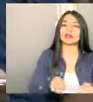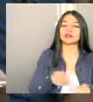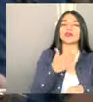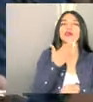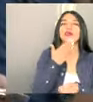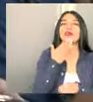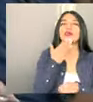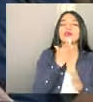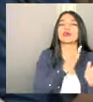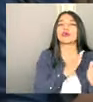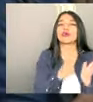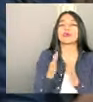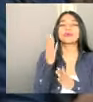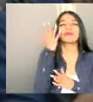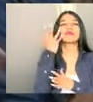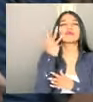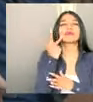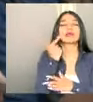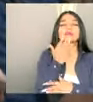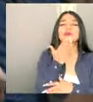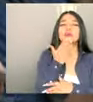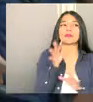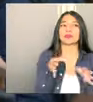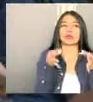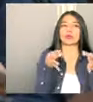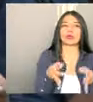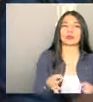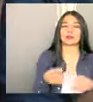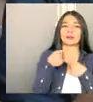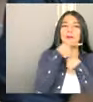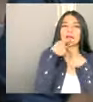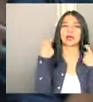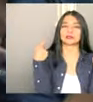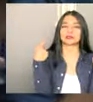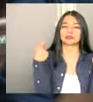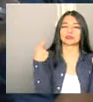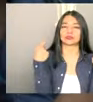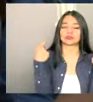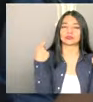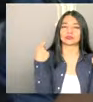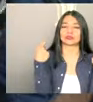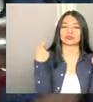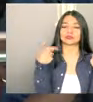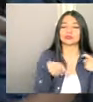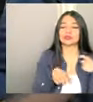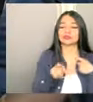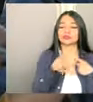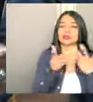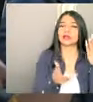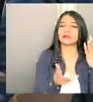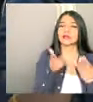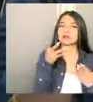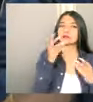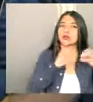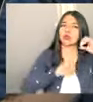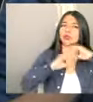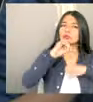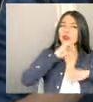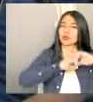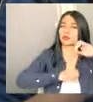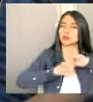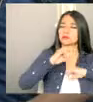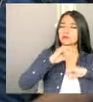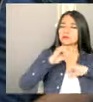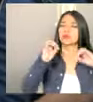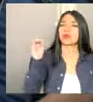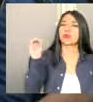mismo están estas fechas? ¿No se cumpliría en marzo, más allá de quién inaugure o no inaugure? Y si